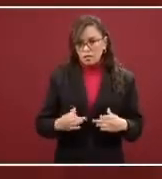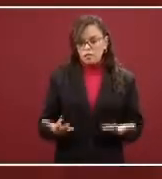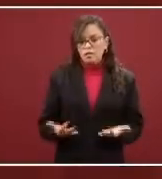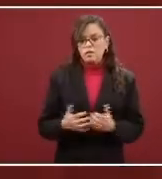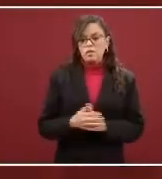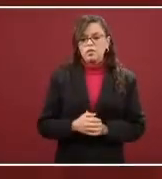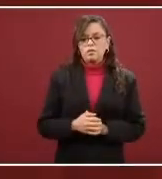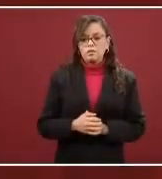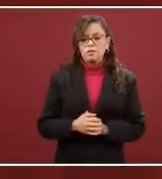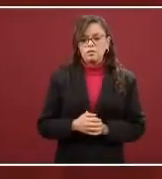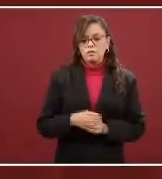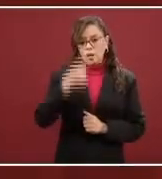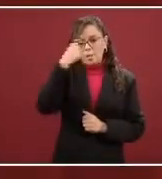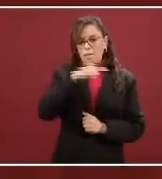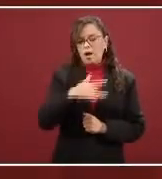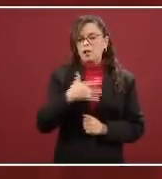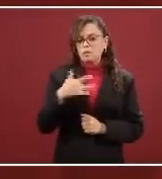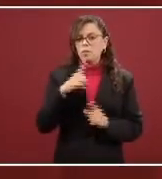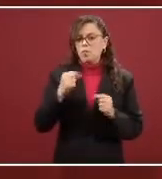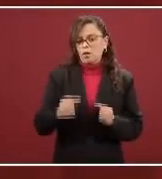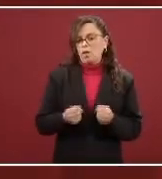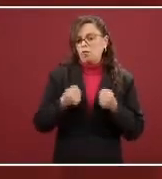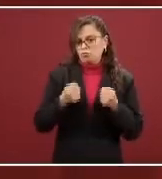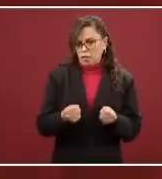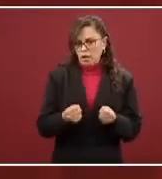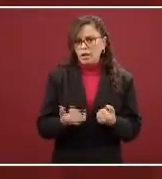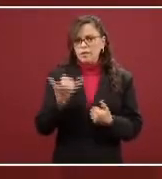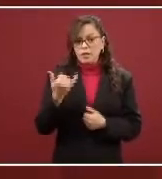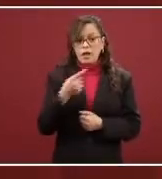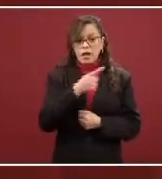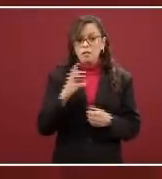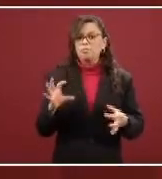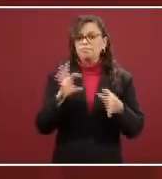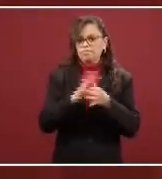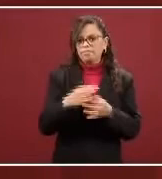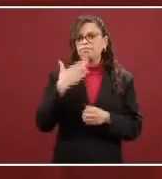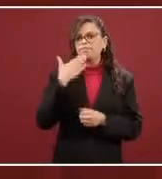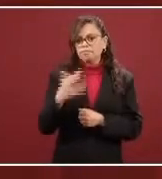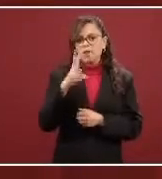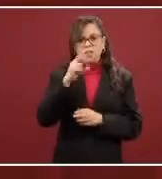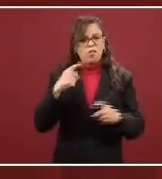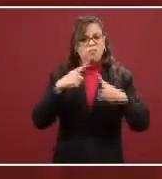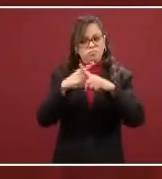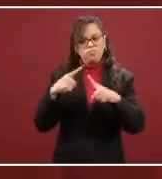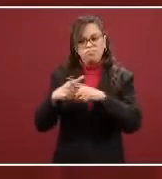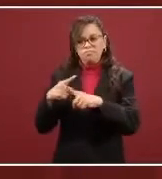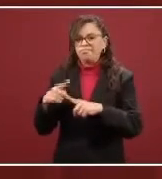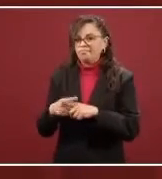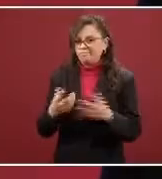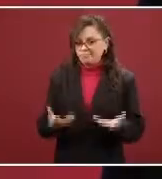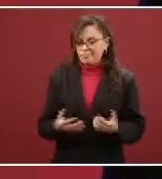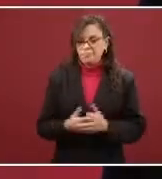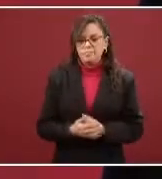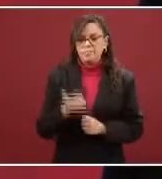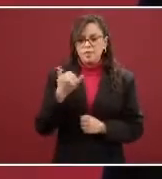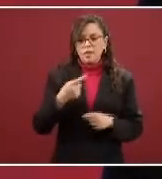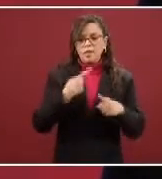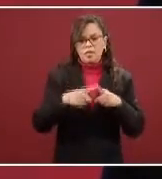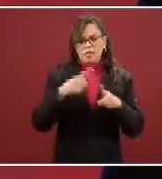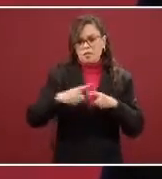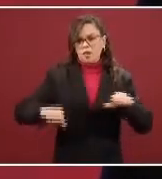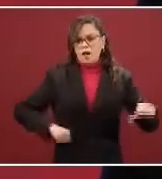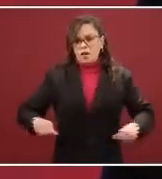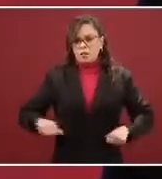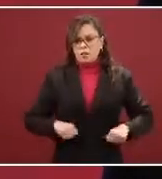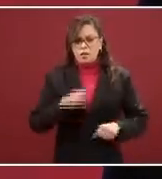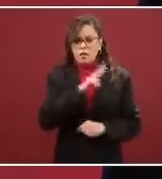a tratar de reconfortarnos, pero ser congruentes y no realizar algún otro tipo de actividades por pánico.